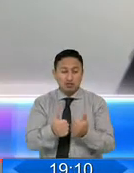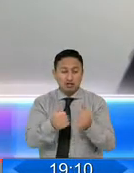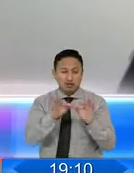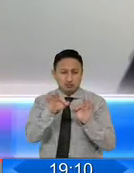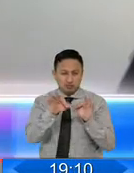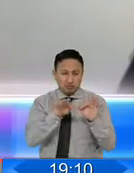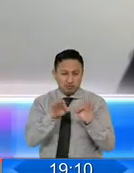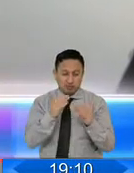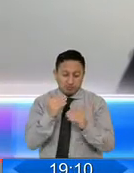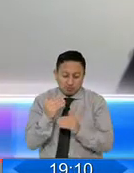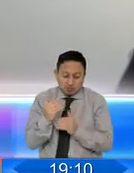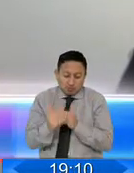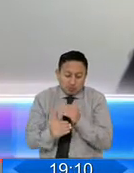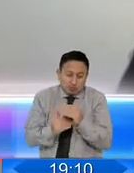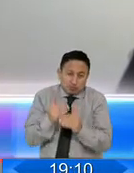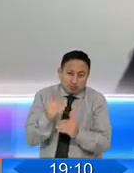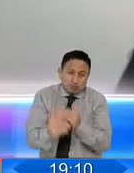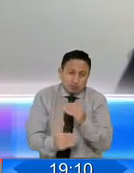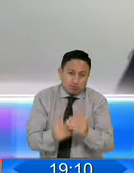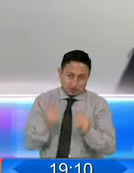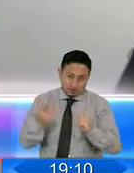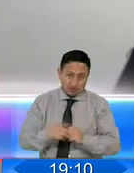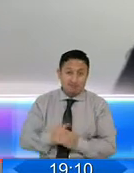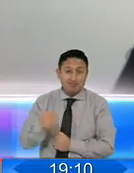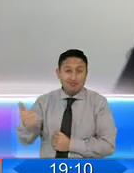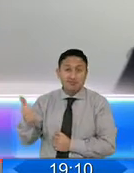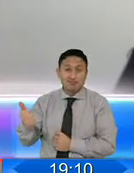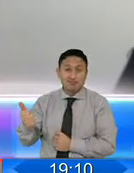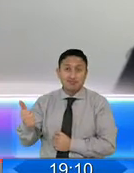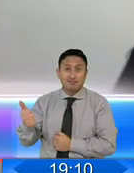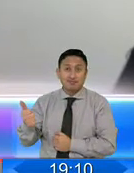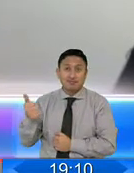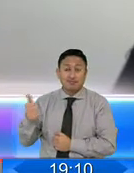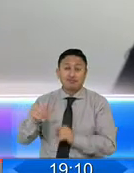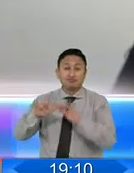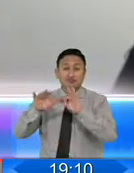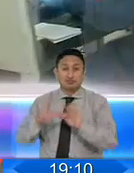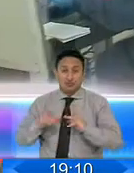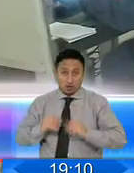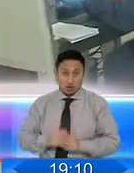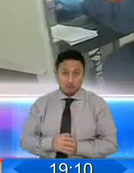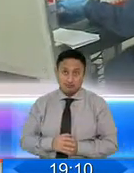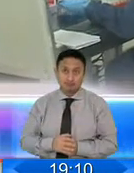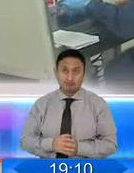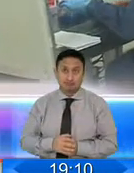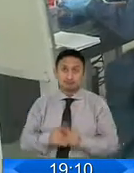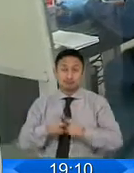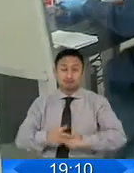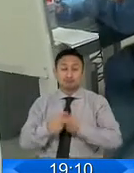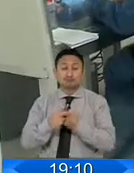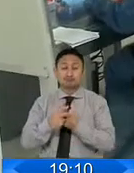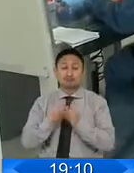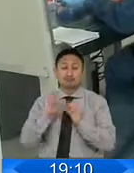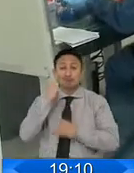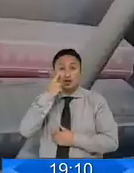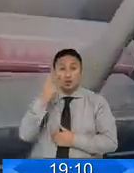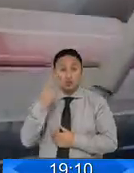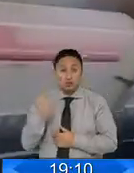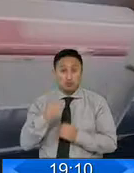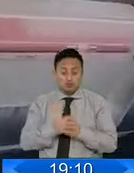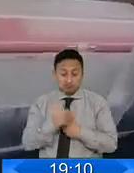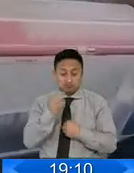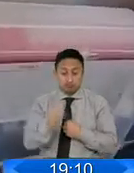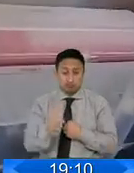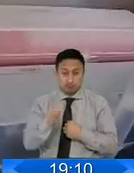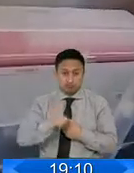del proceso de parte de la propia Secretaría de Salud. En un inicio, el lote de pruebas de detección de